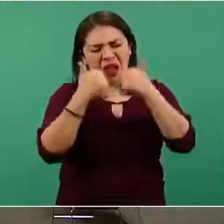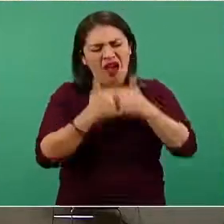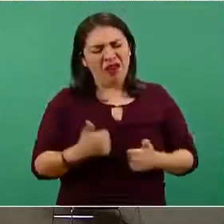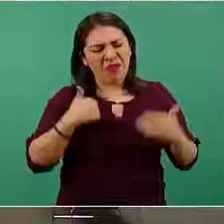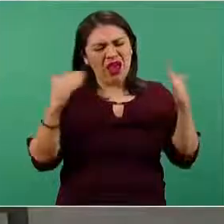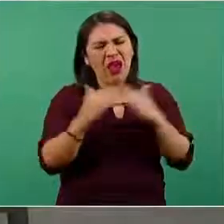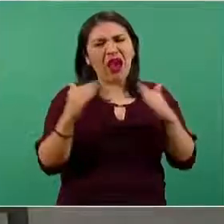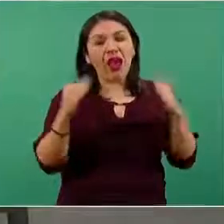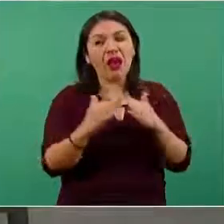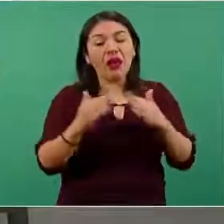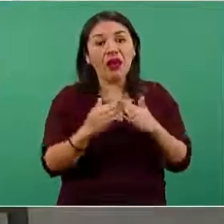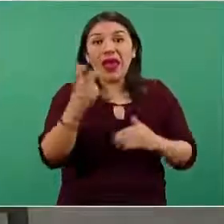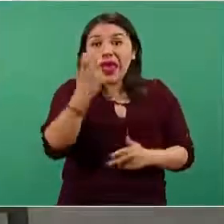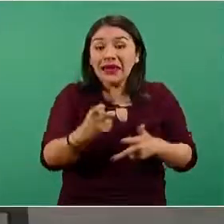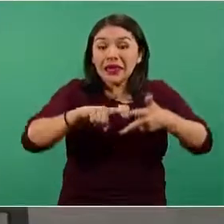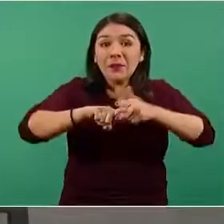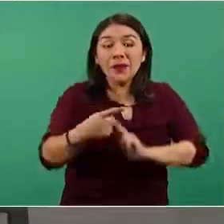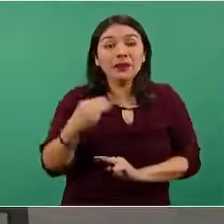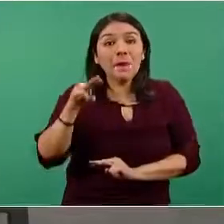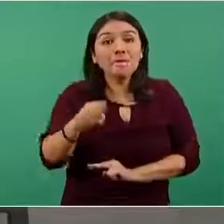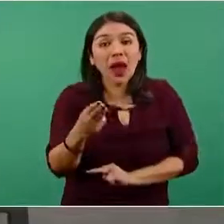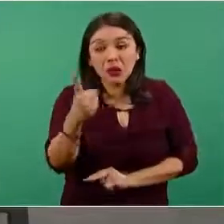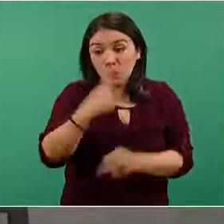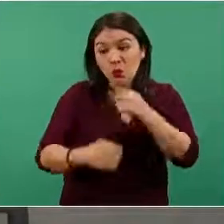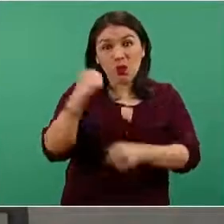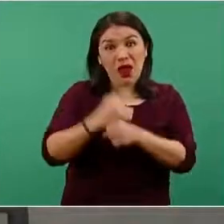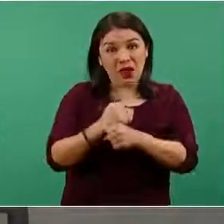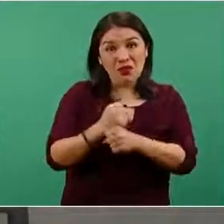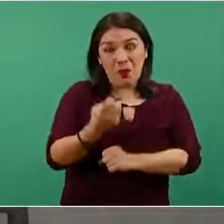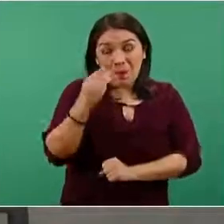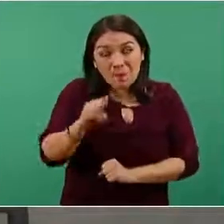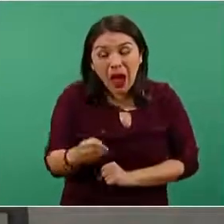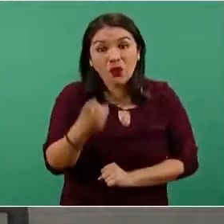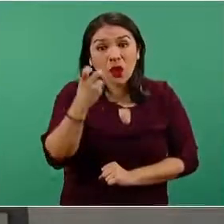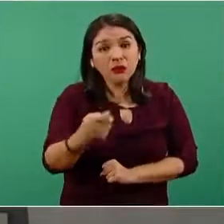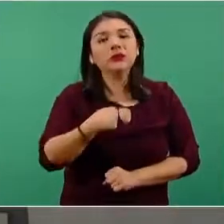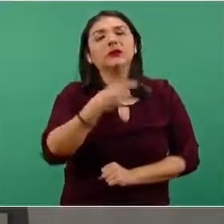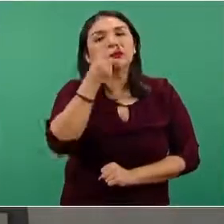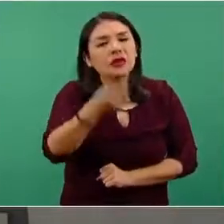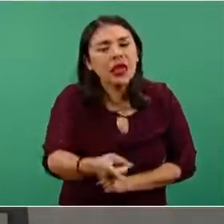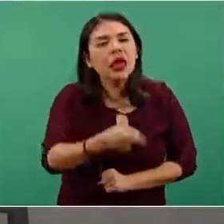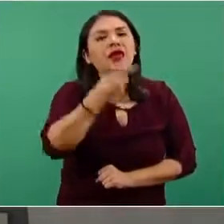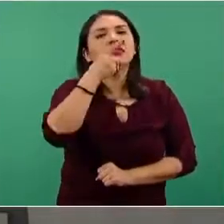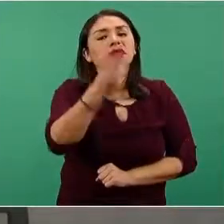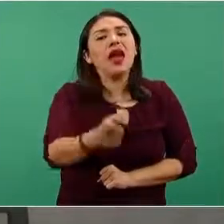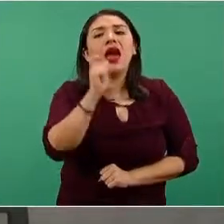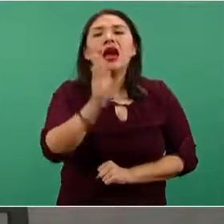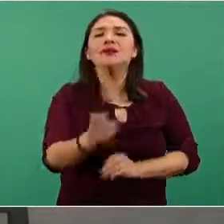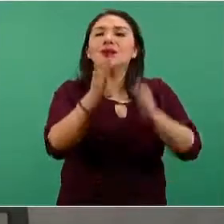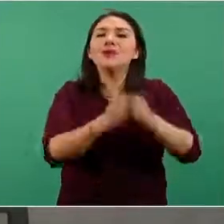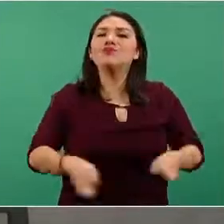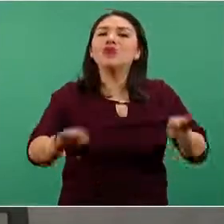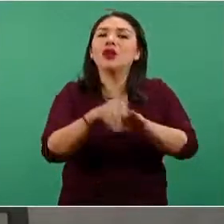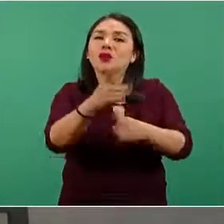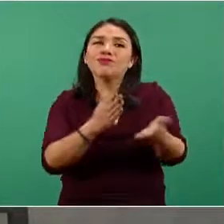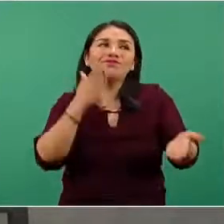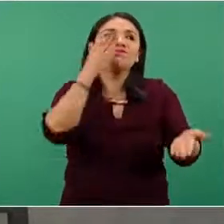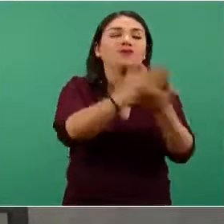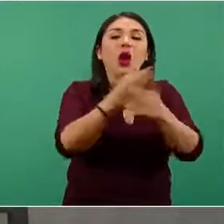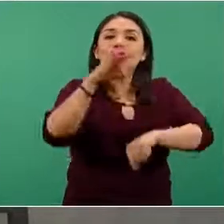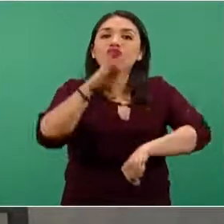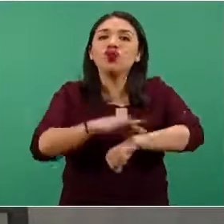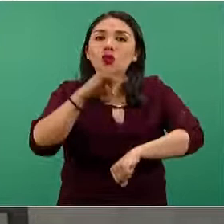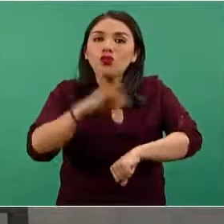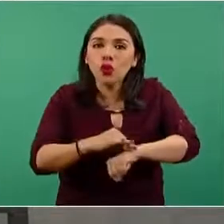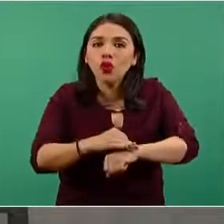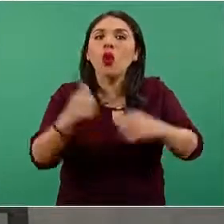casa. Desde mayo del año pasado, desde mayo de 2020, hemos insistido en la importancia de buscar atención